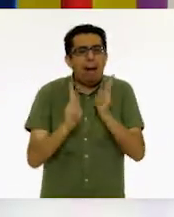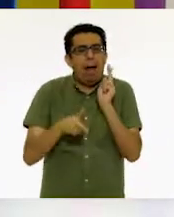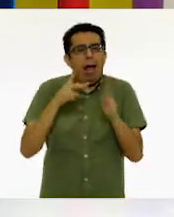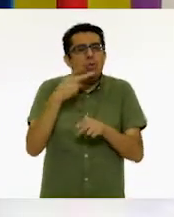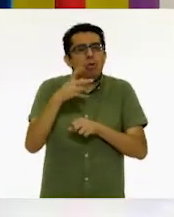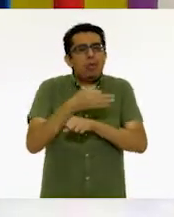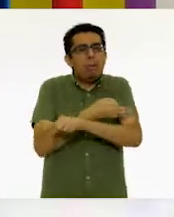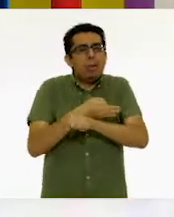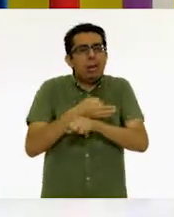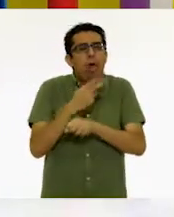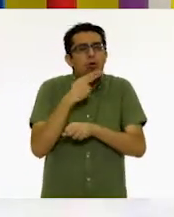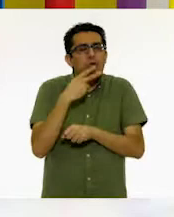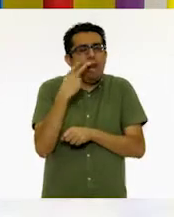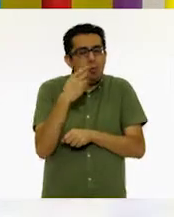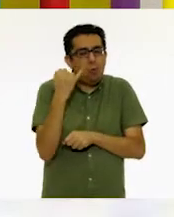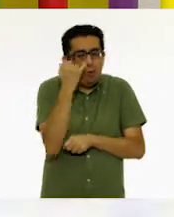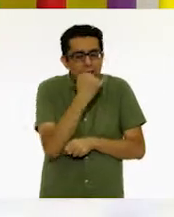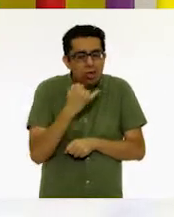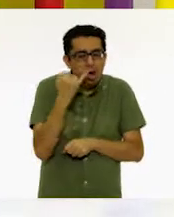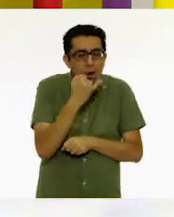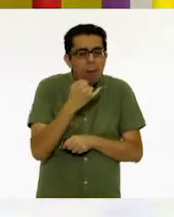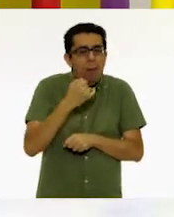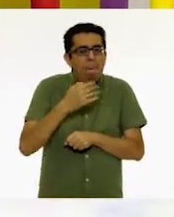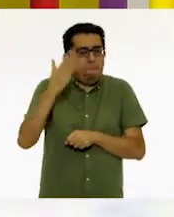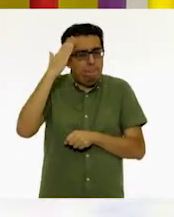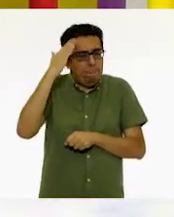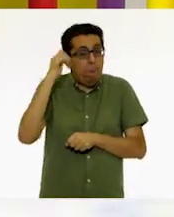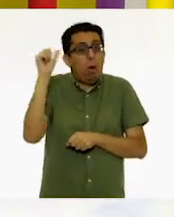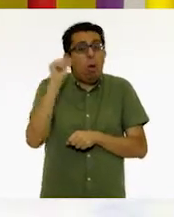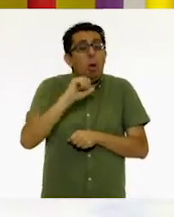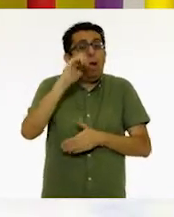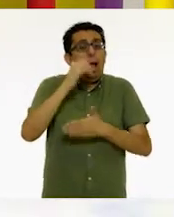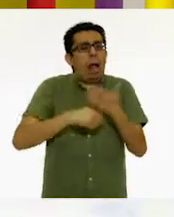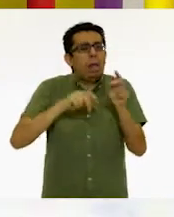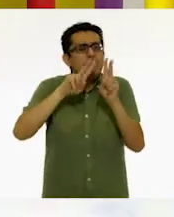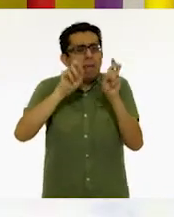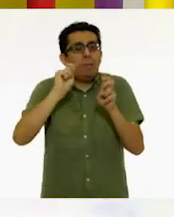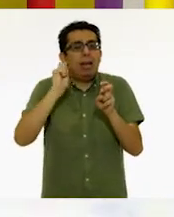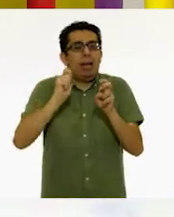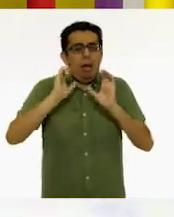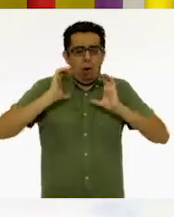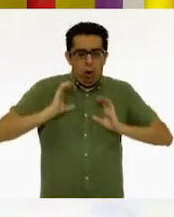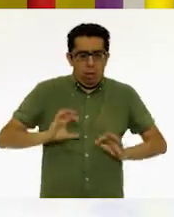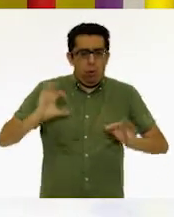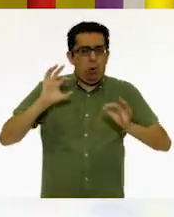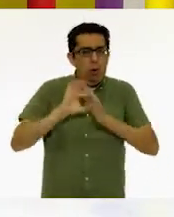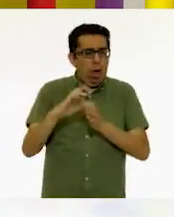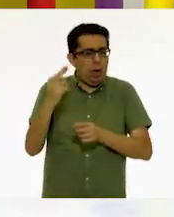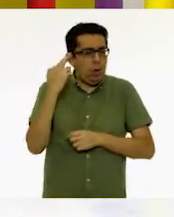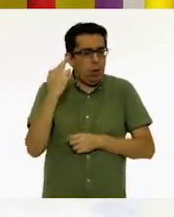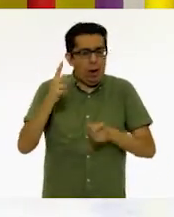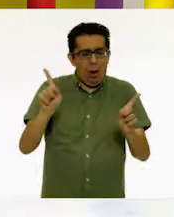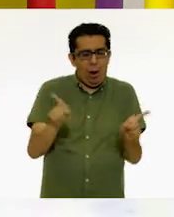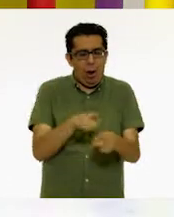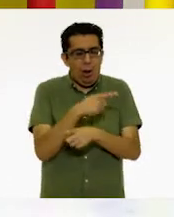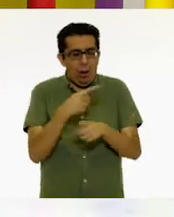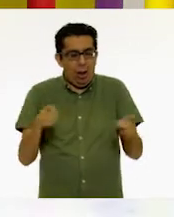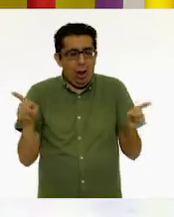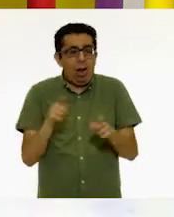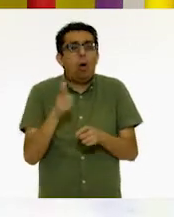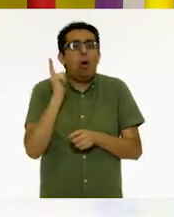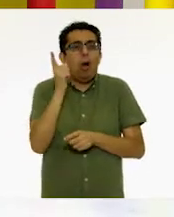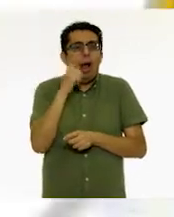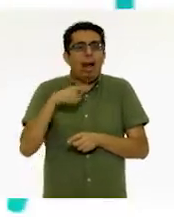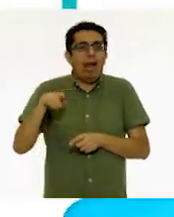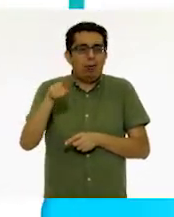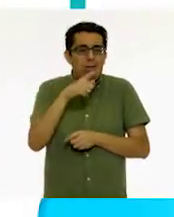familia en tu lengua materna. Por hoy hemos terminado con Orquestando mi cuerpo del primer grado de primaria. Espero que lo hayan disfrutado tanto